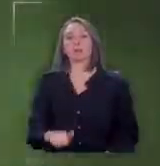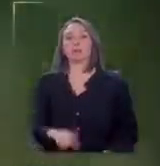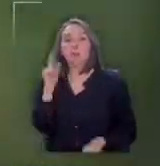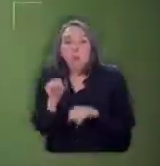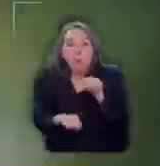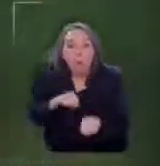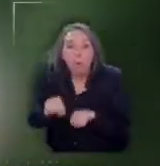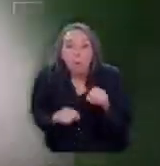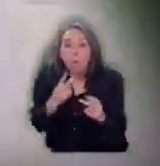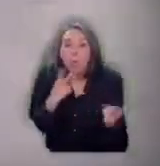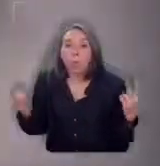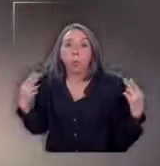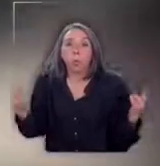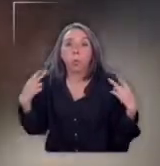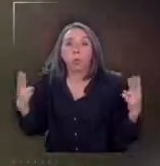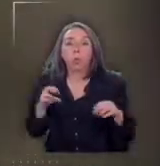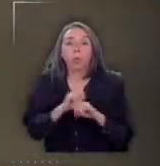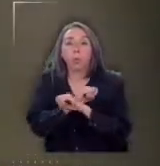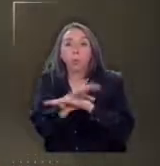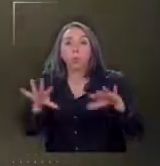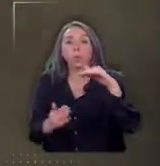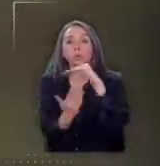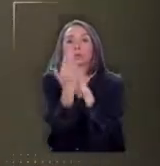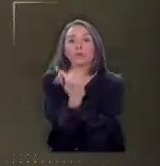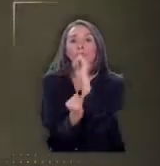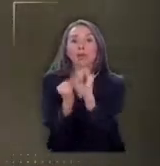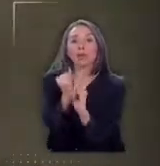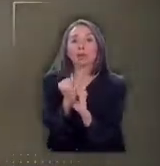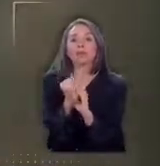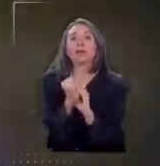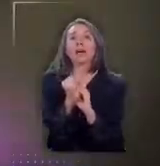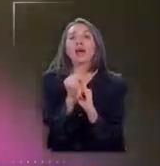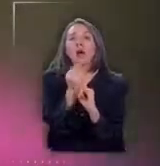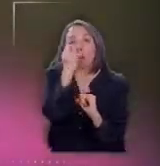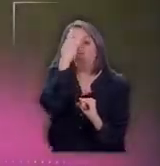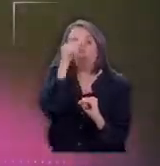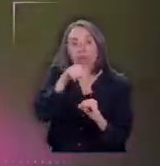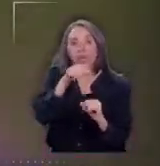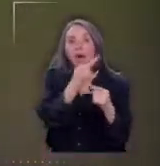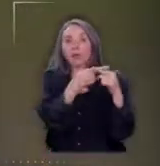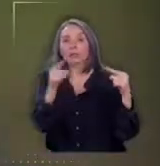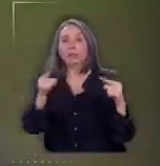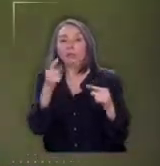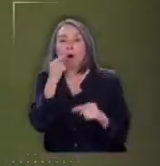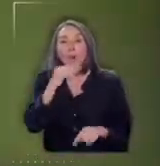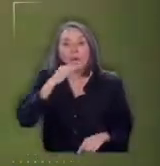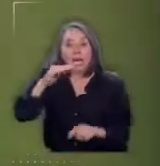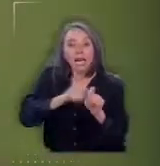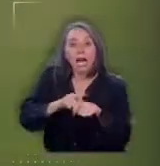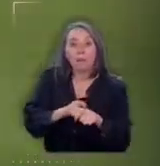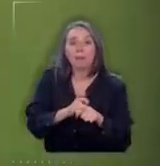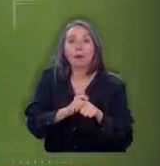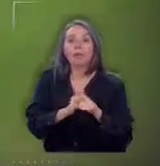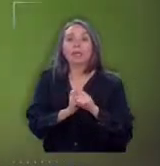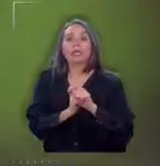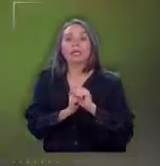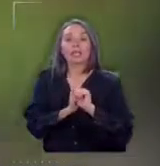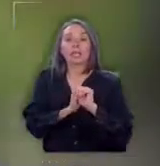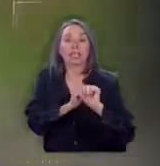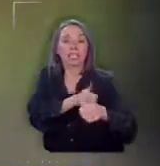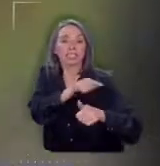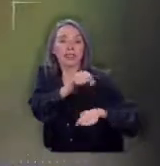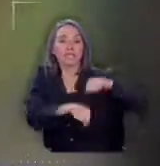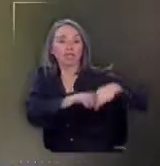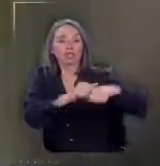mire esta imagen de los virales del día de la semana un campesino que desafió a un ciclista